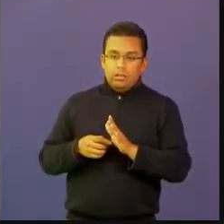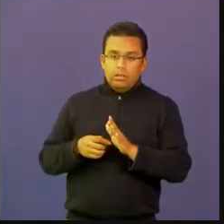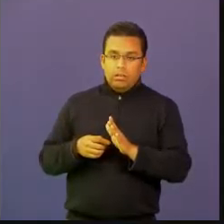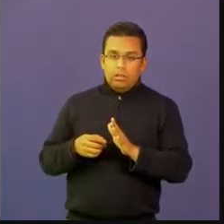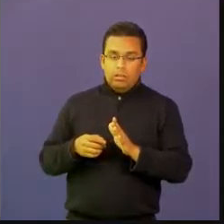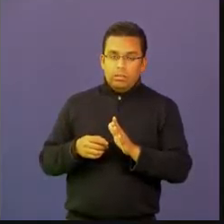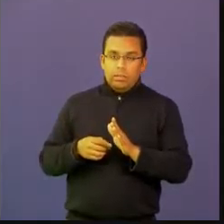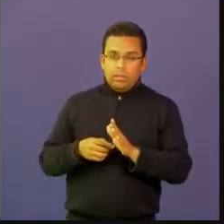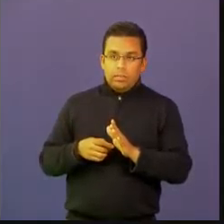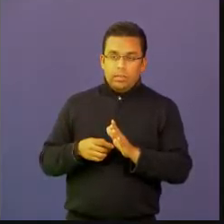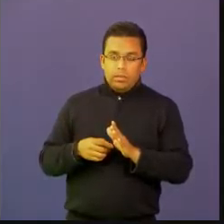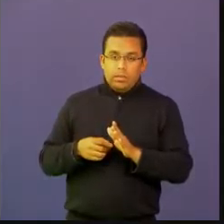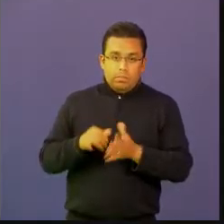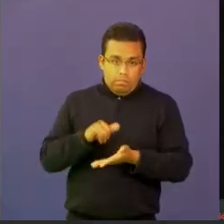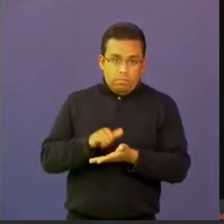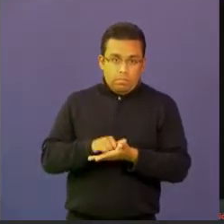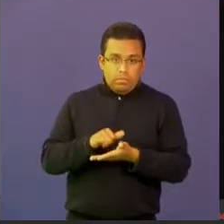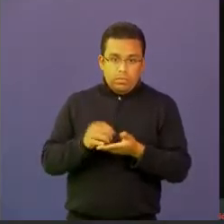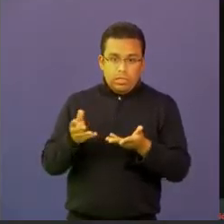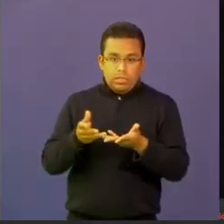un escenario como este